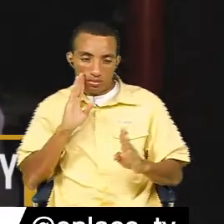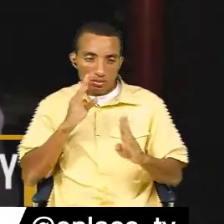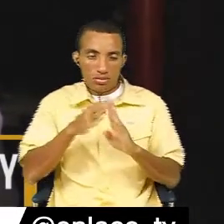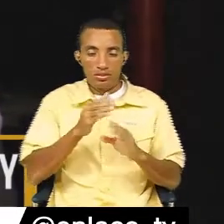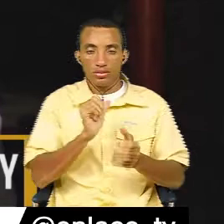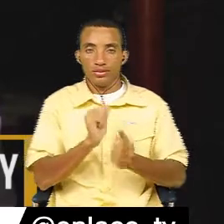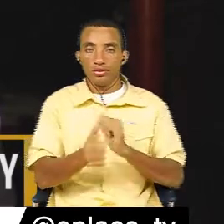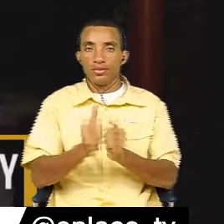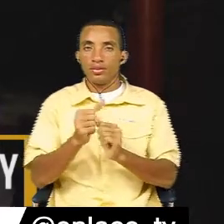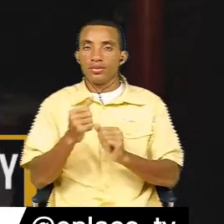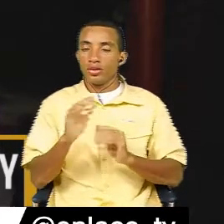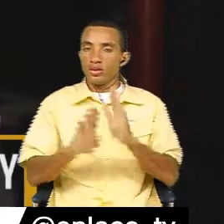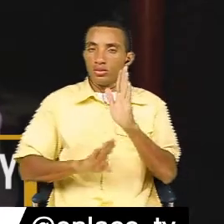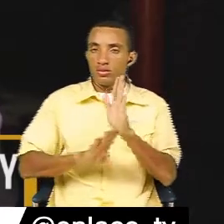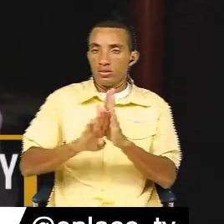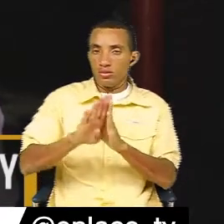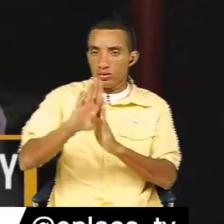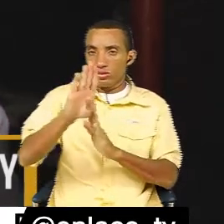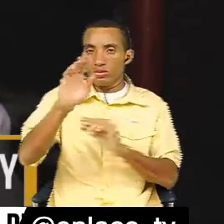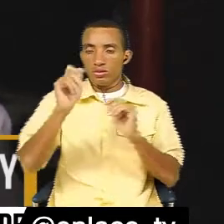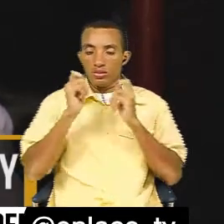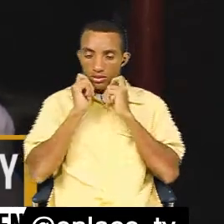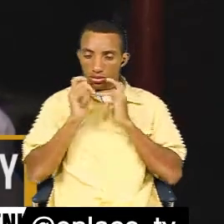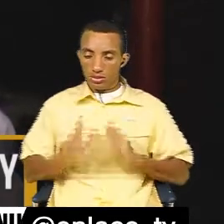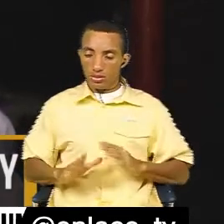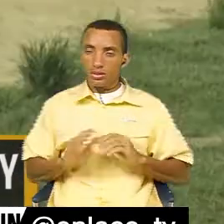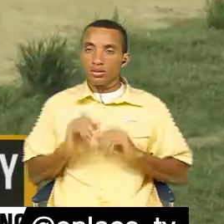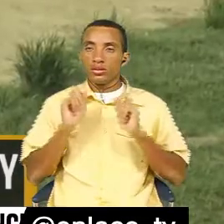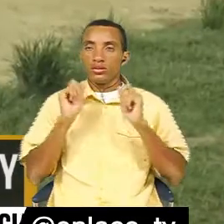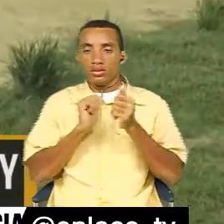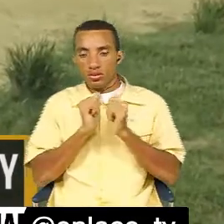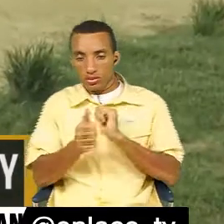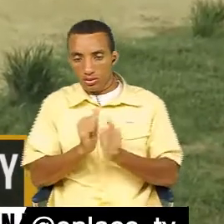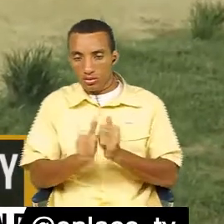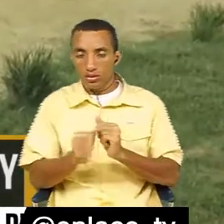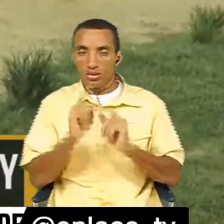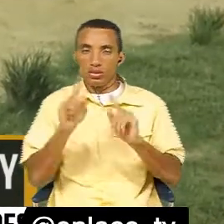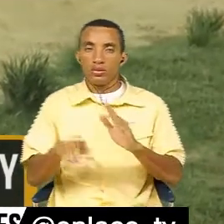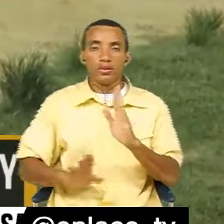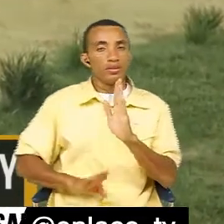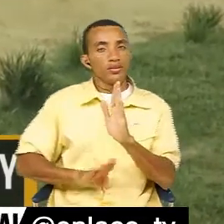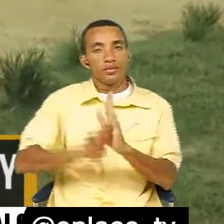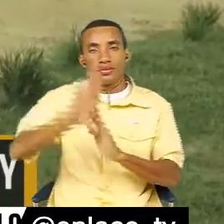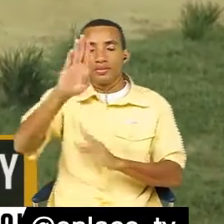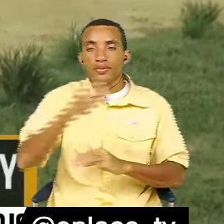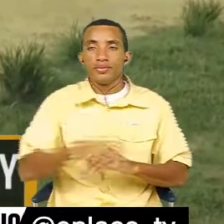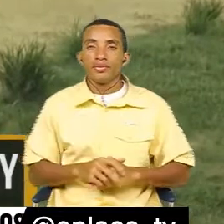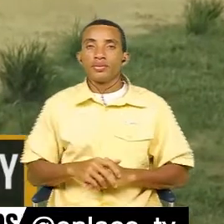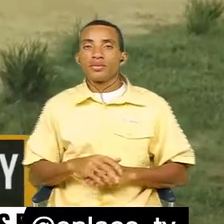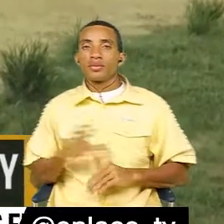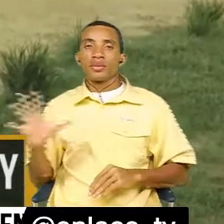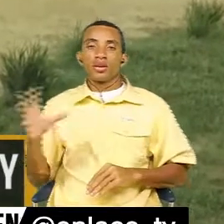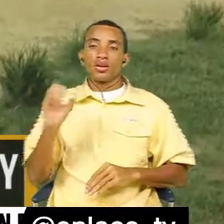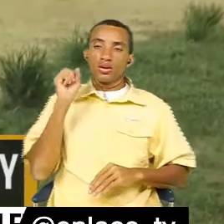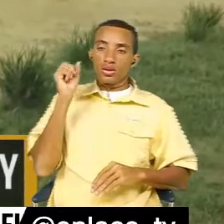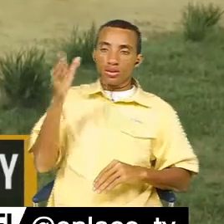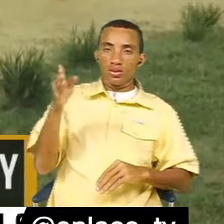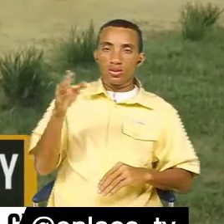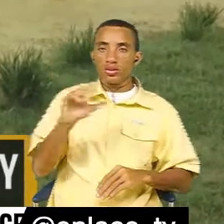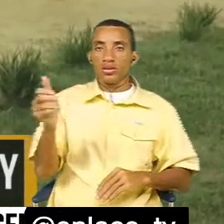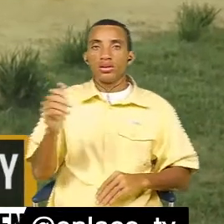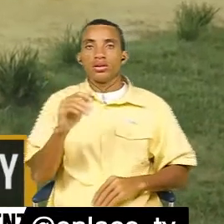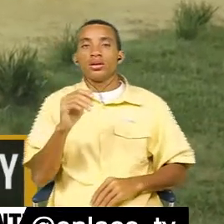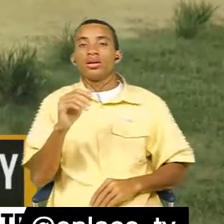puedan crecer como personas y como deportistas. Y yo creo que lo hemos hecho notar en los 2 clubes, tanto Templarios como Gold